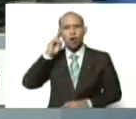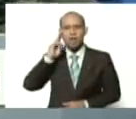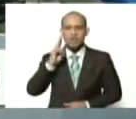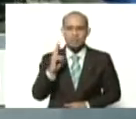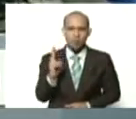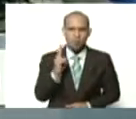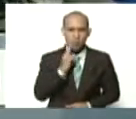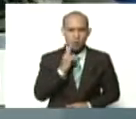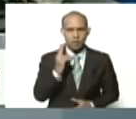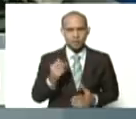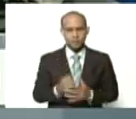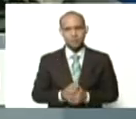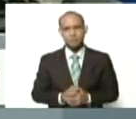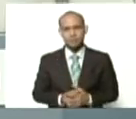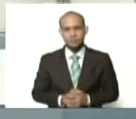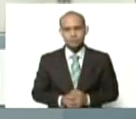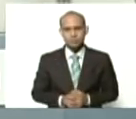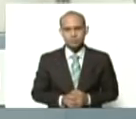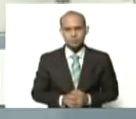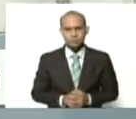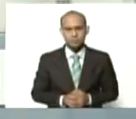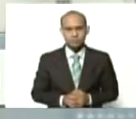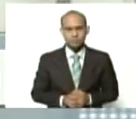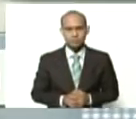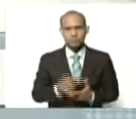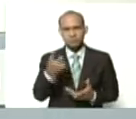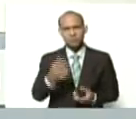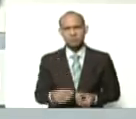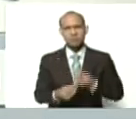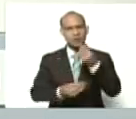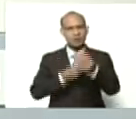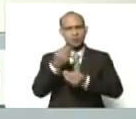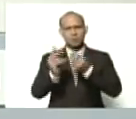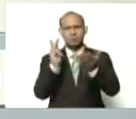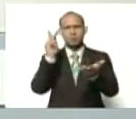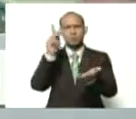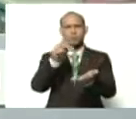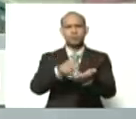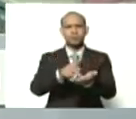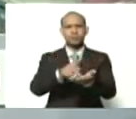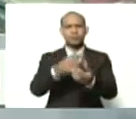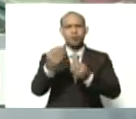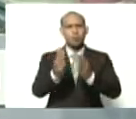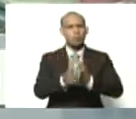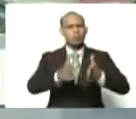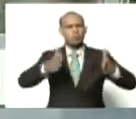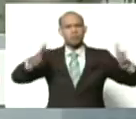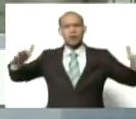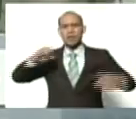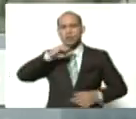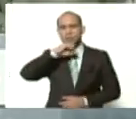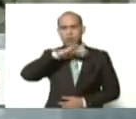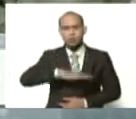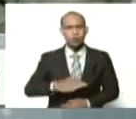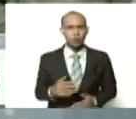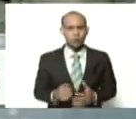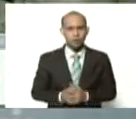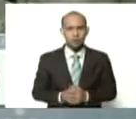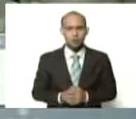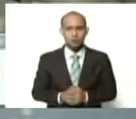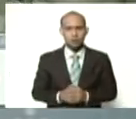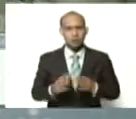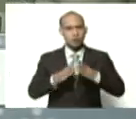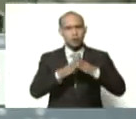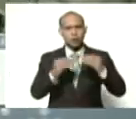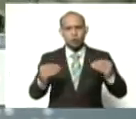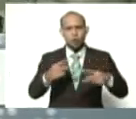dieron ese título al libertador para que lo llevara como gigante de la historia en todo